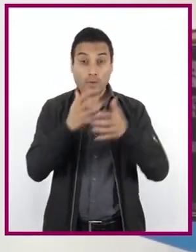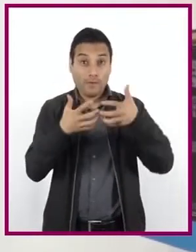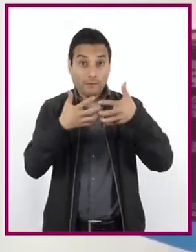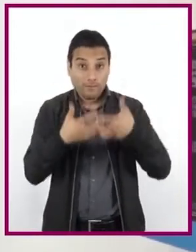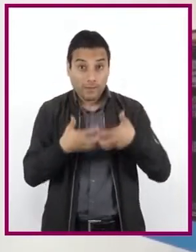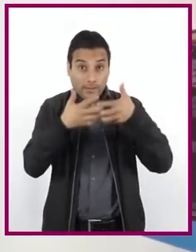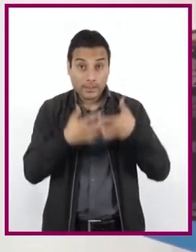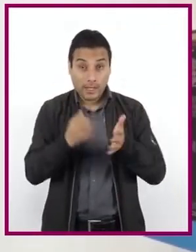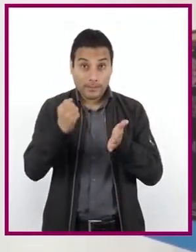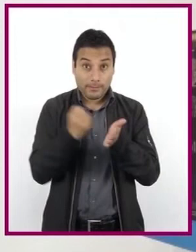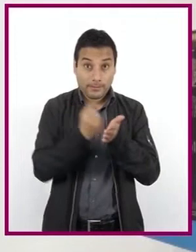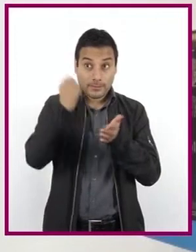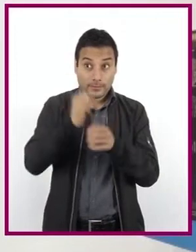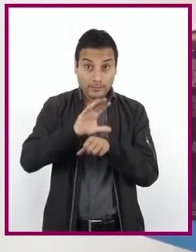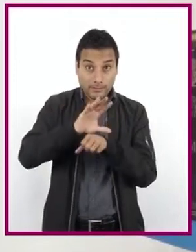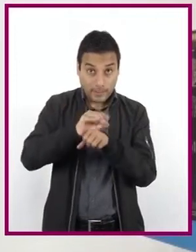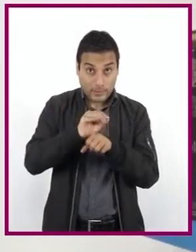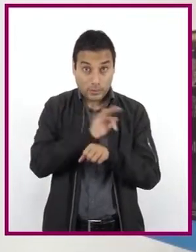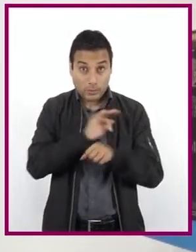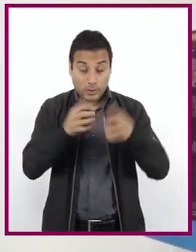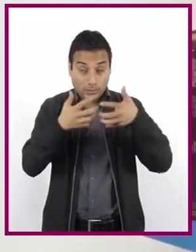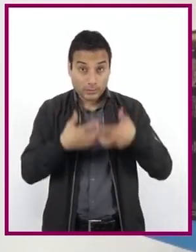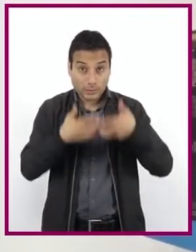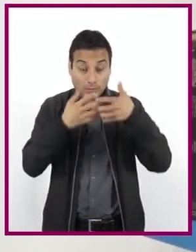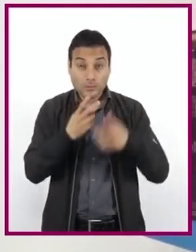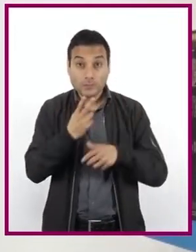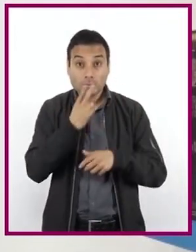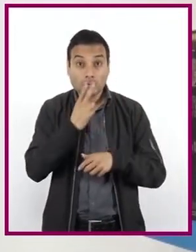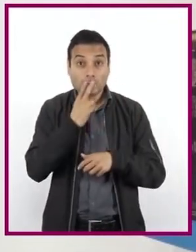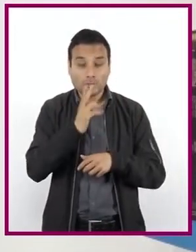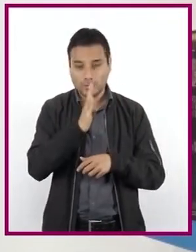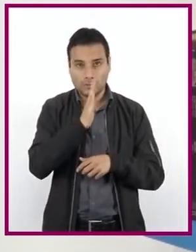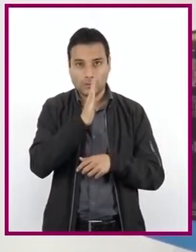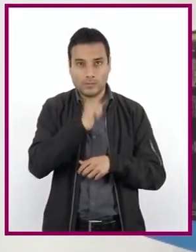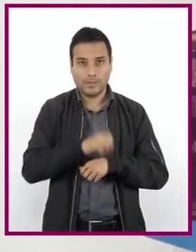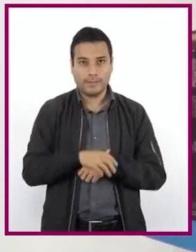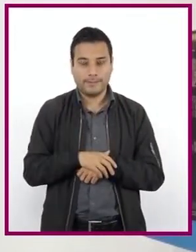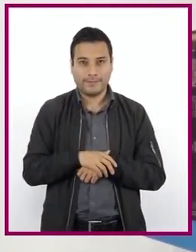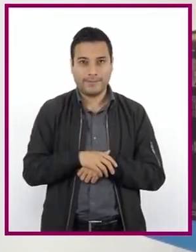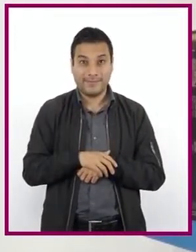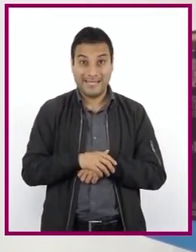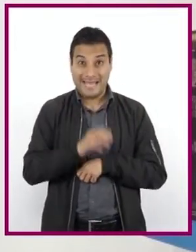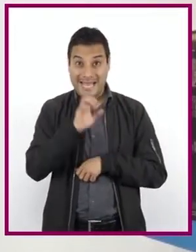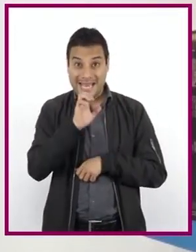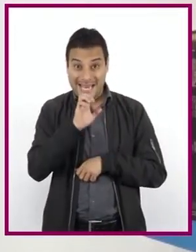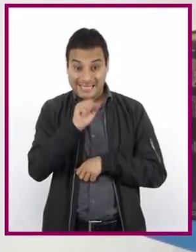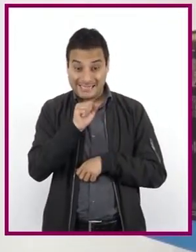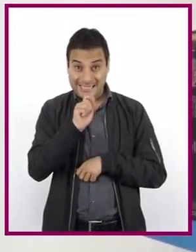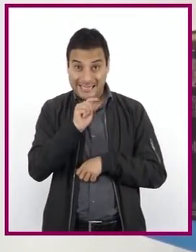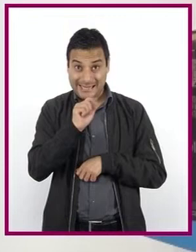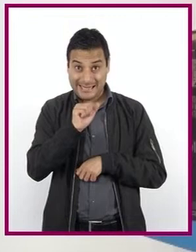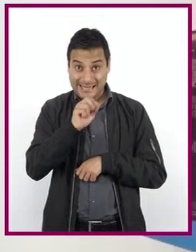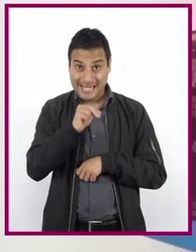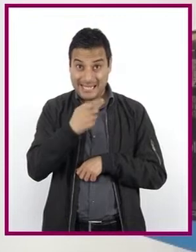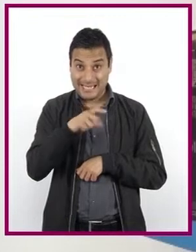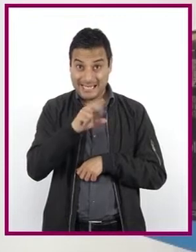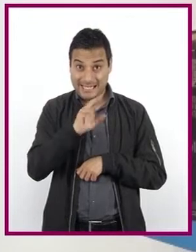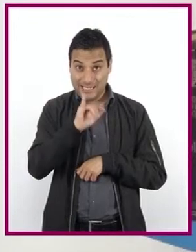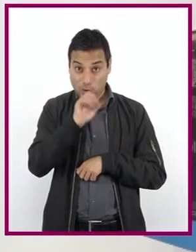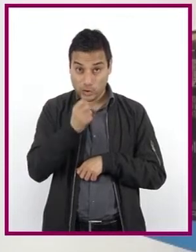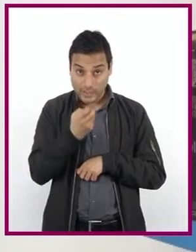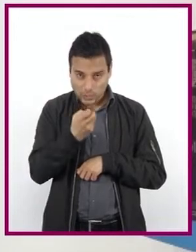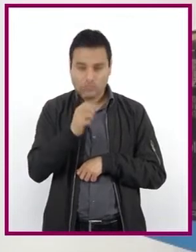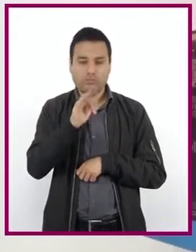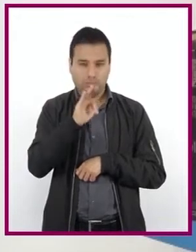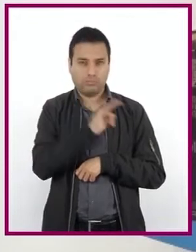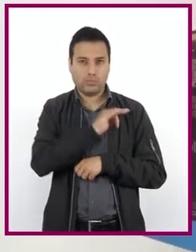o talleres particulares. Los estanquillos serán los únicos lugares autorizados para su